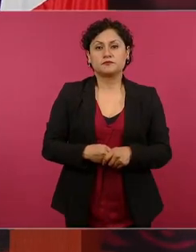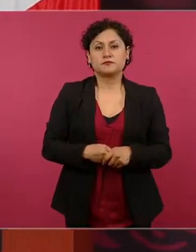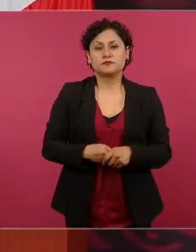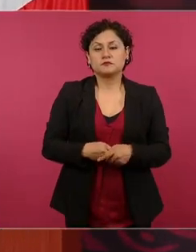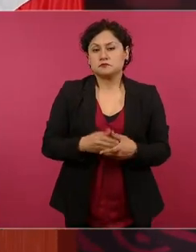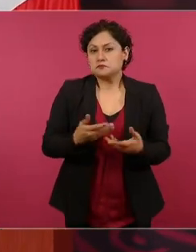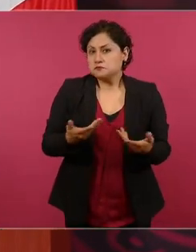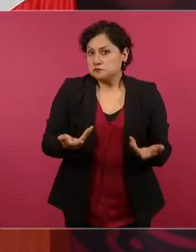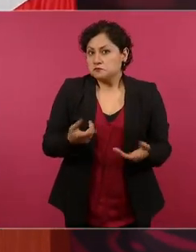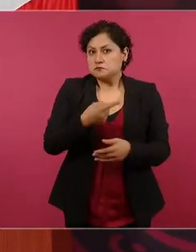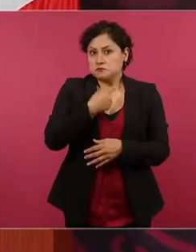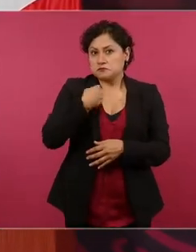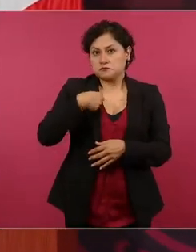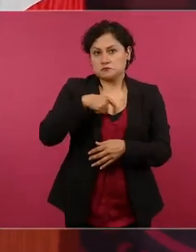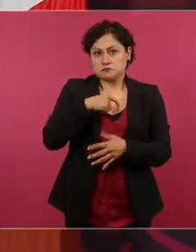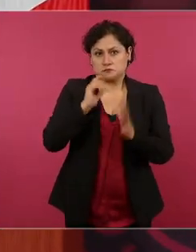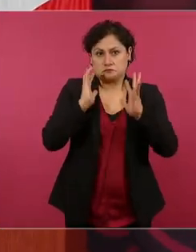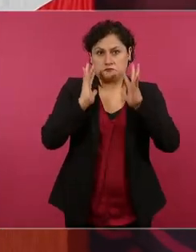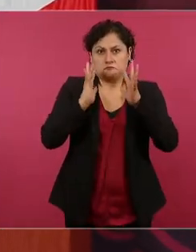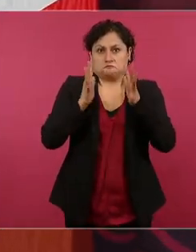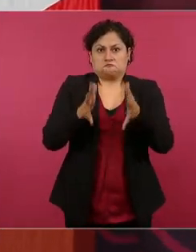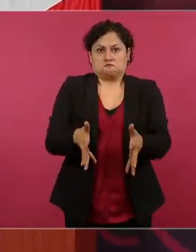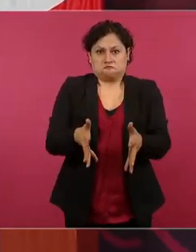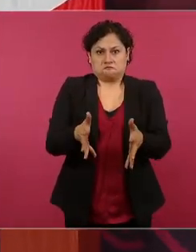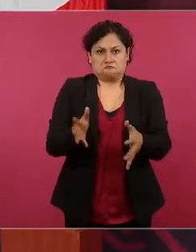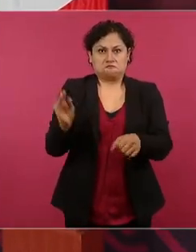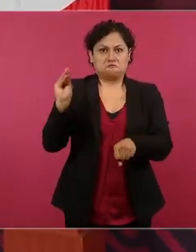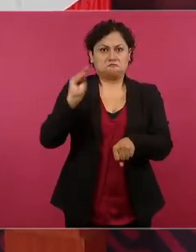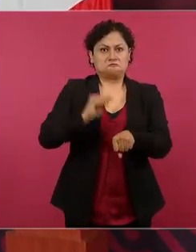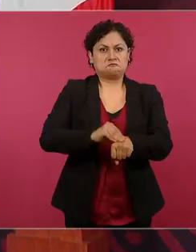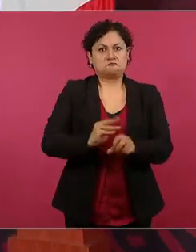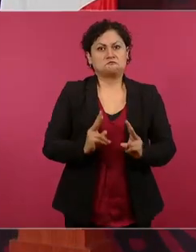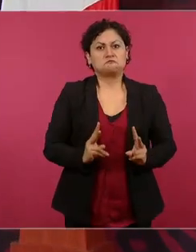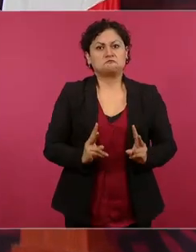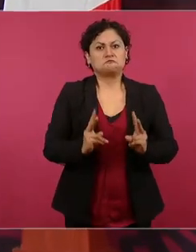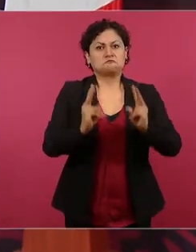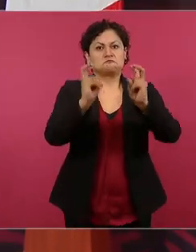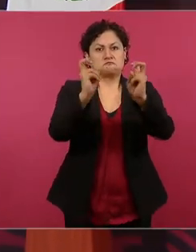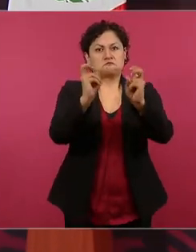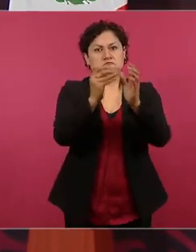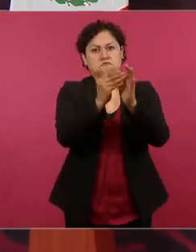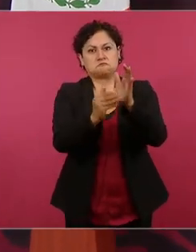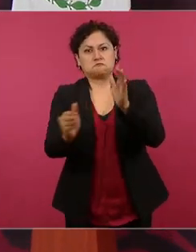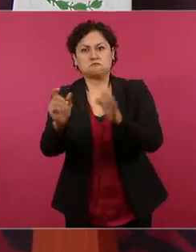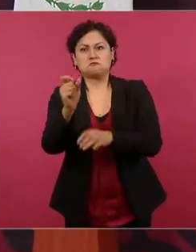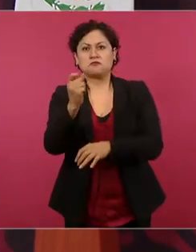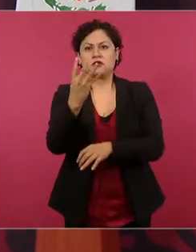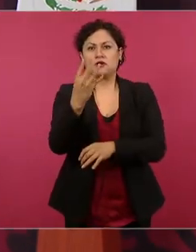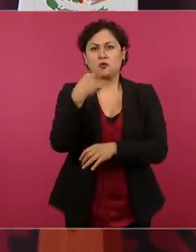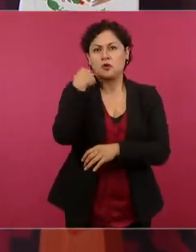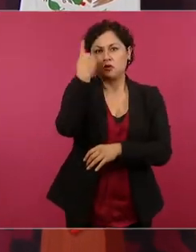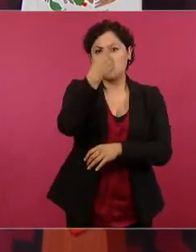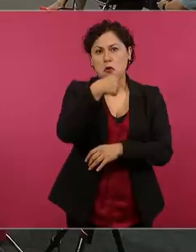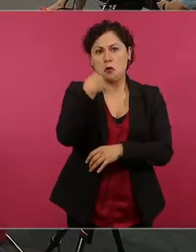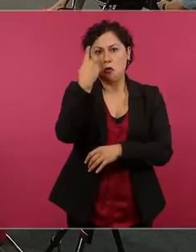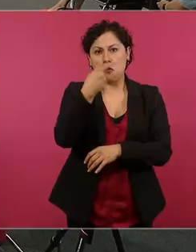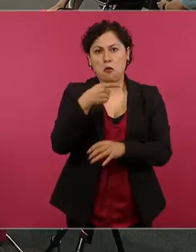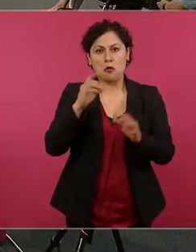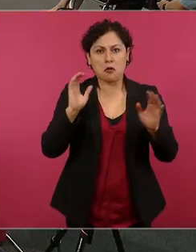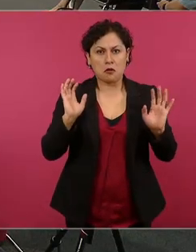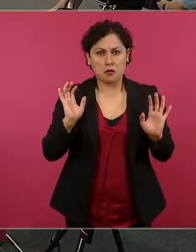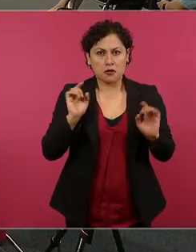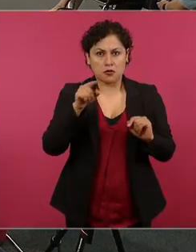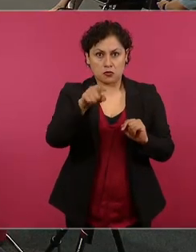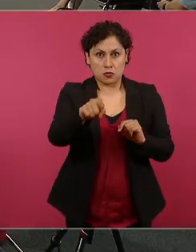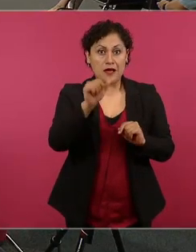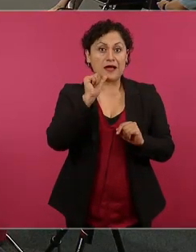mantenerlas en vivo 24 horas. Justo ya ustedes la de ayer